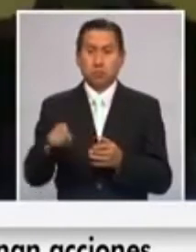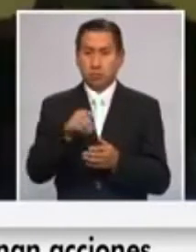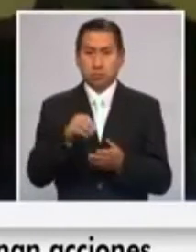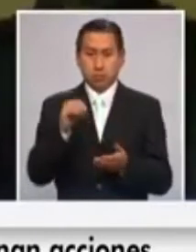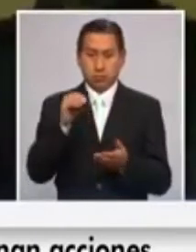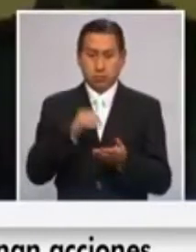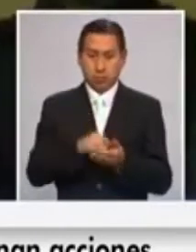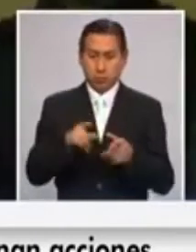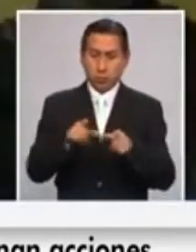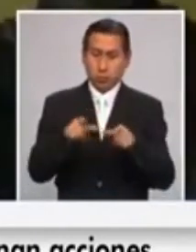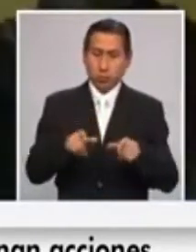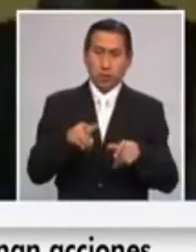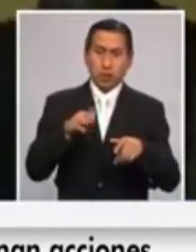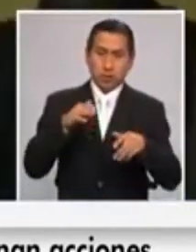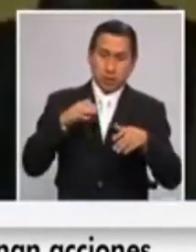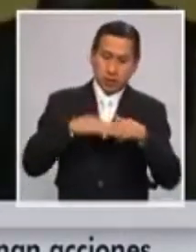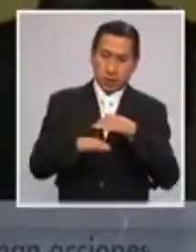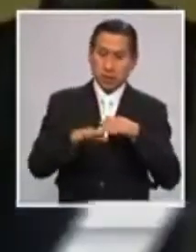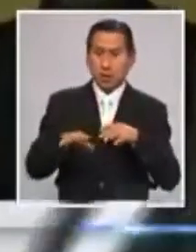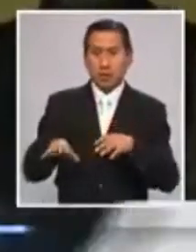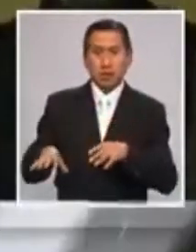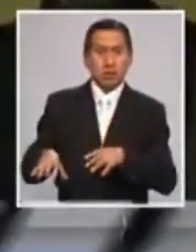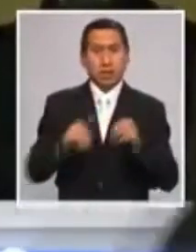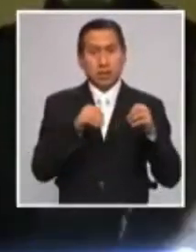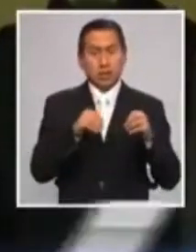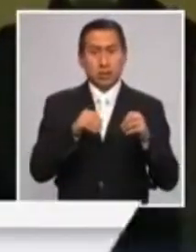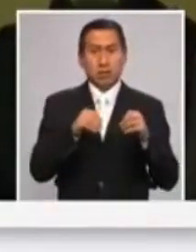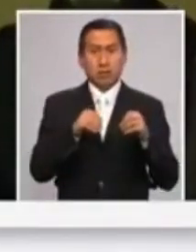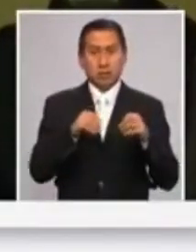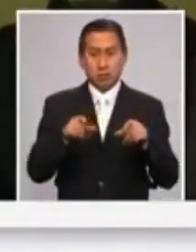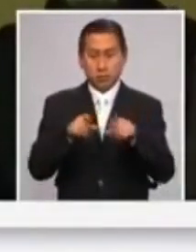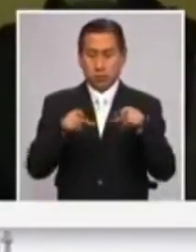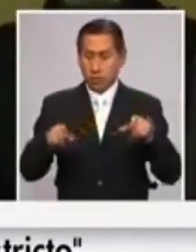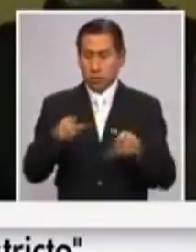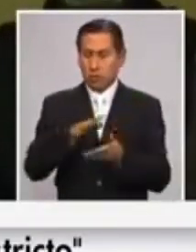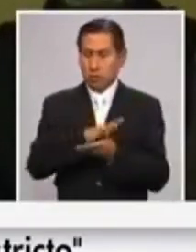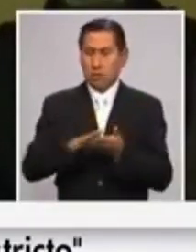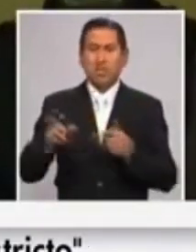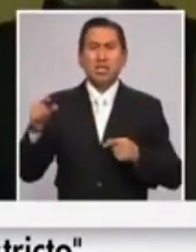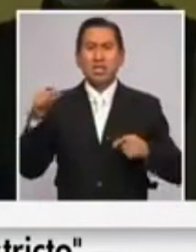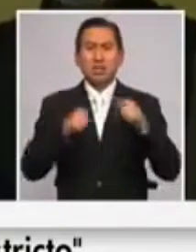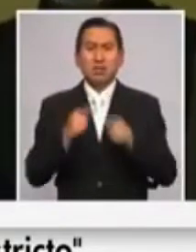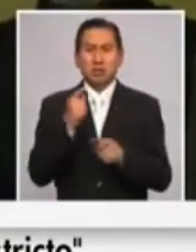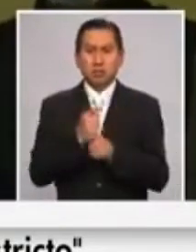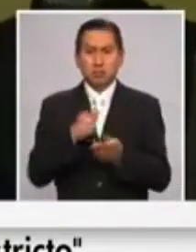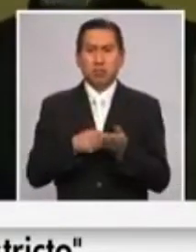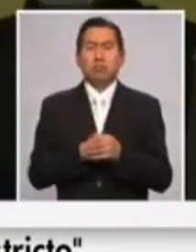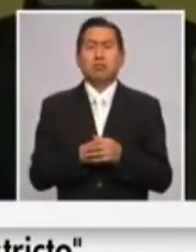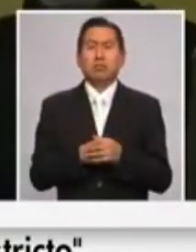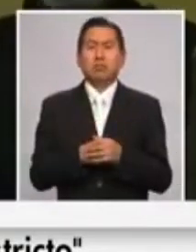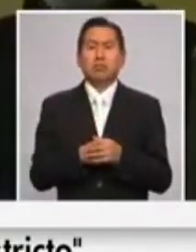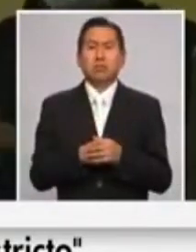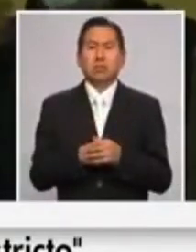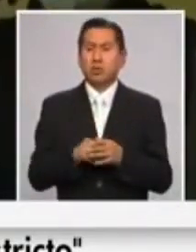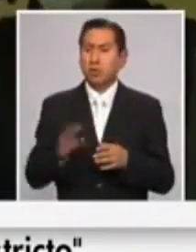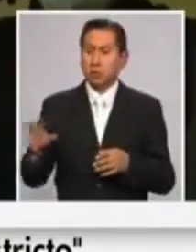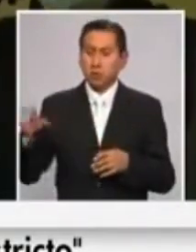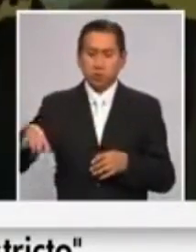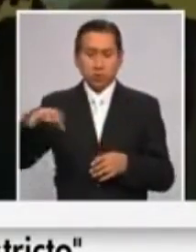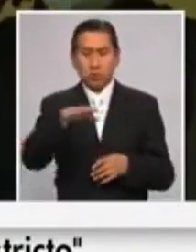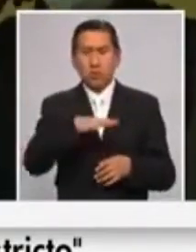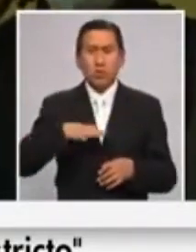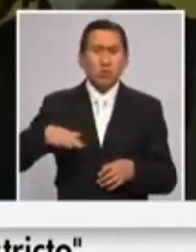de ingreso y de salida que serán debidamente fumigados. Se hará fumigado en todas las zonas